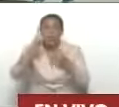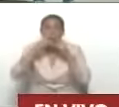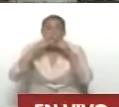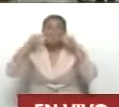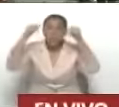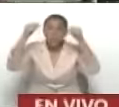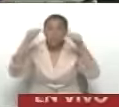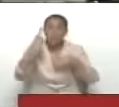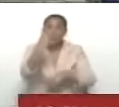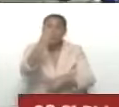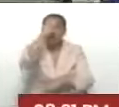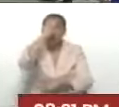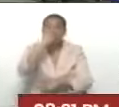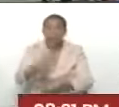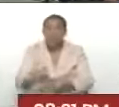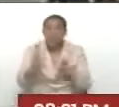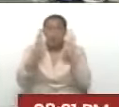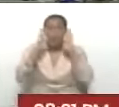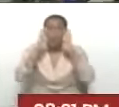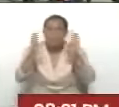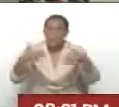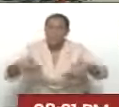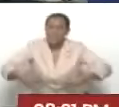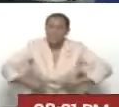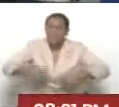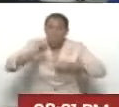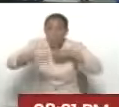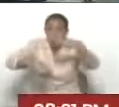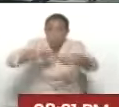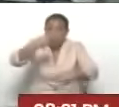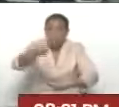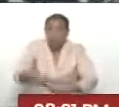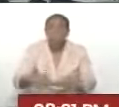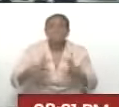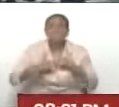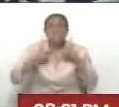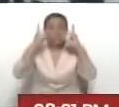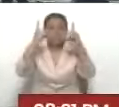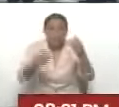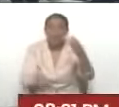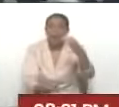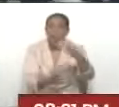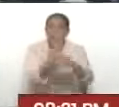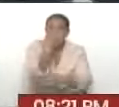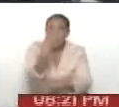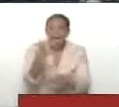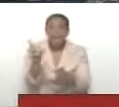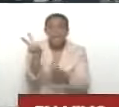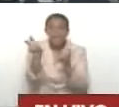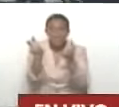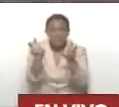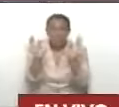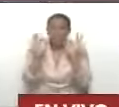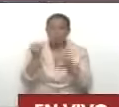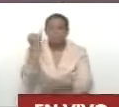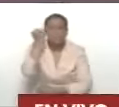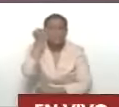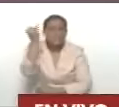añito, presidente. Un año después que usted decidiera crear este maravilloso